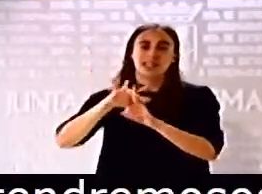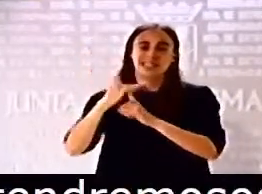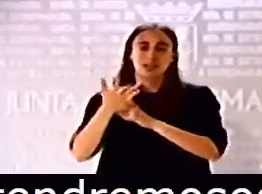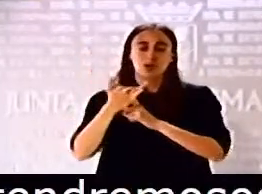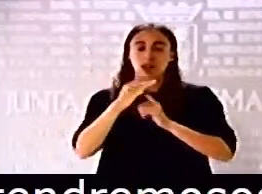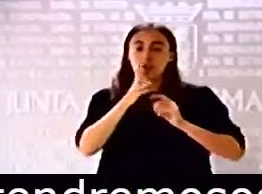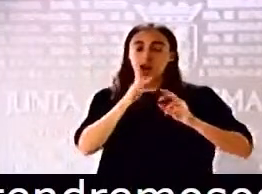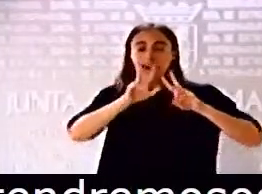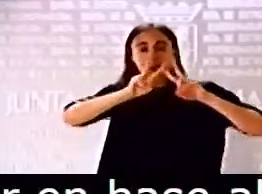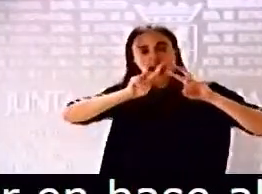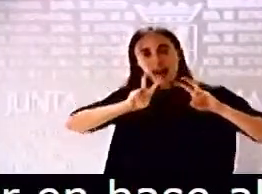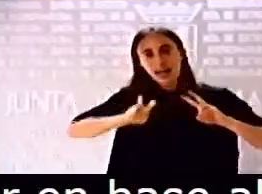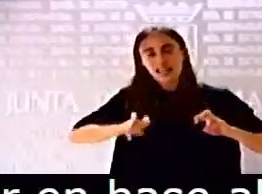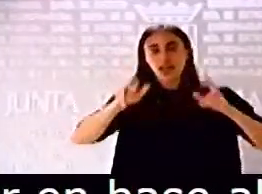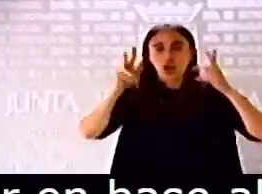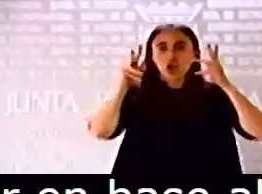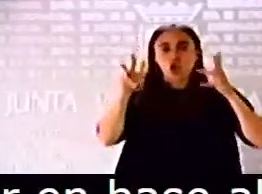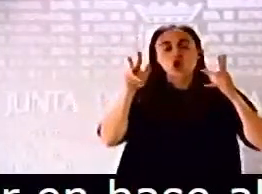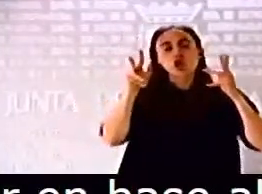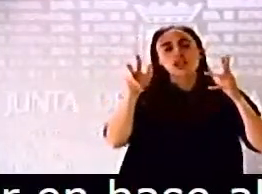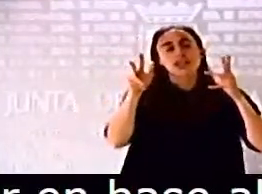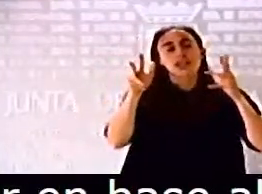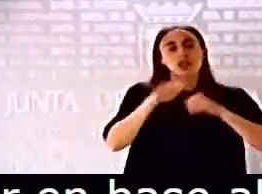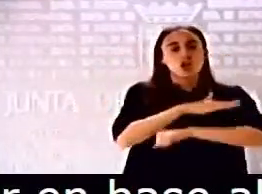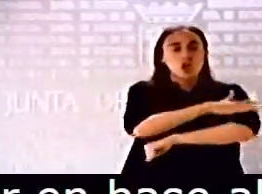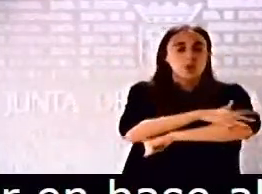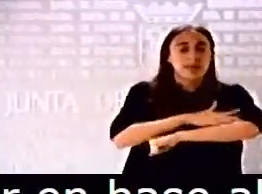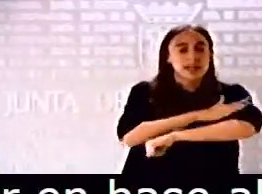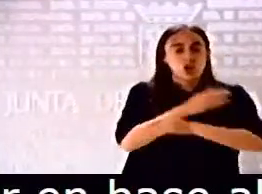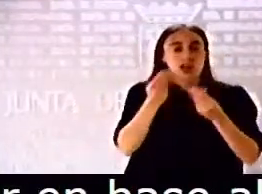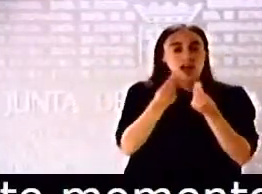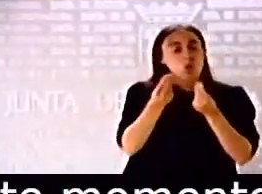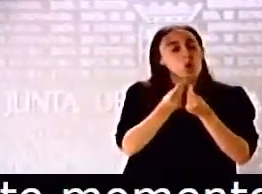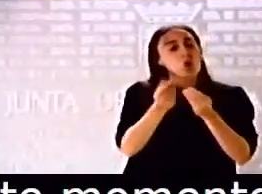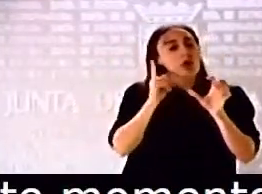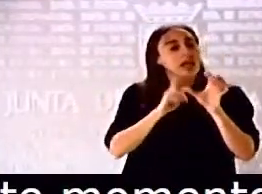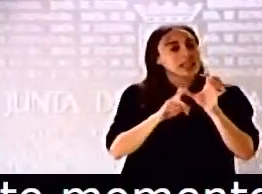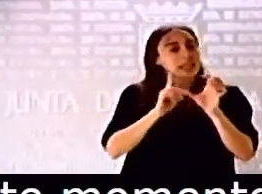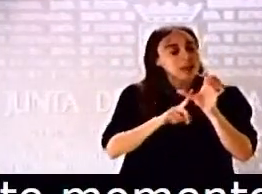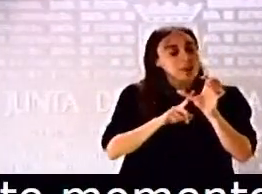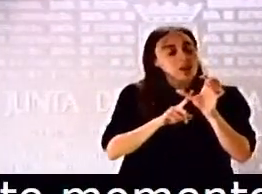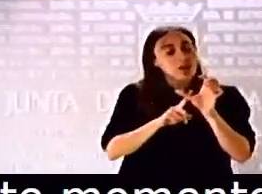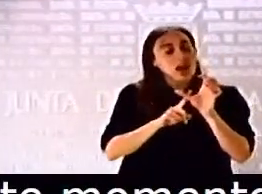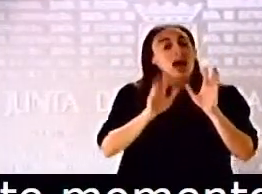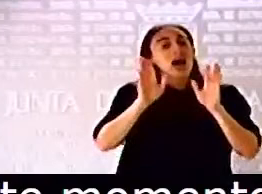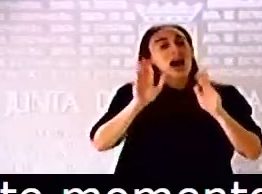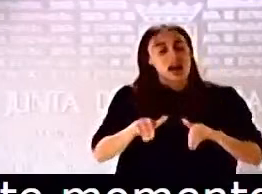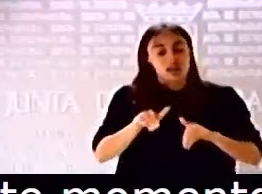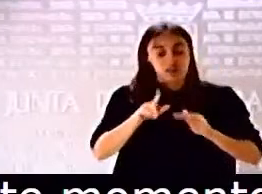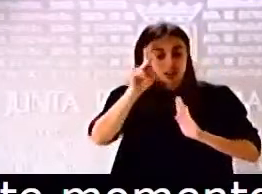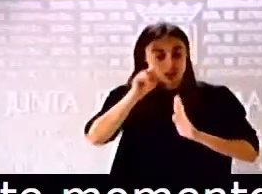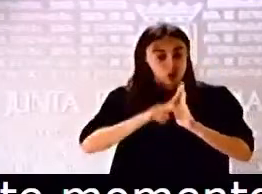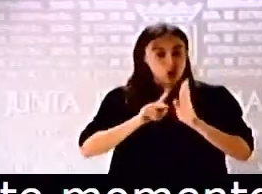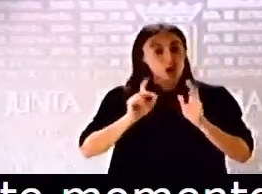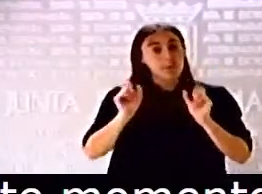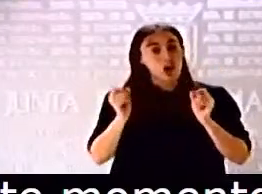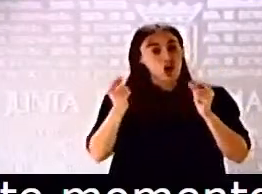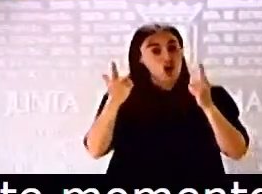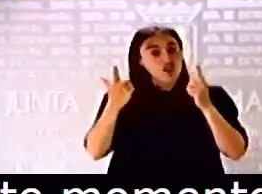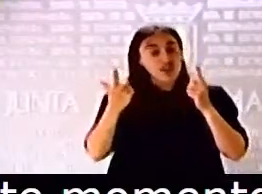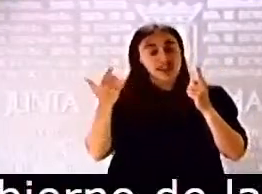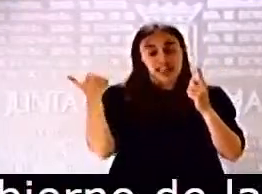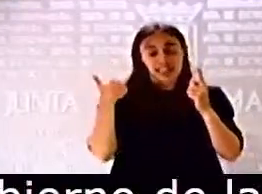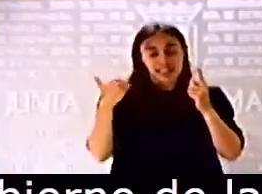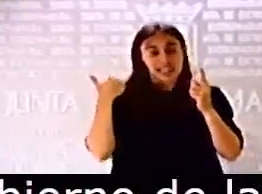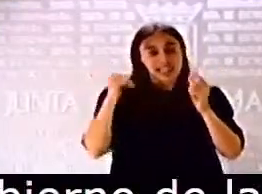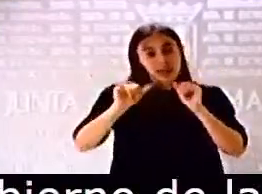parte del Consejo de Gobierno de la Junta de Extremadura y que finalmente, cuando se apruebe, con todas